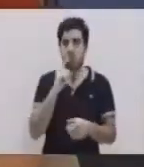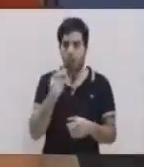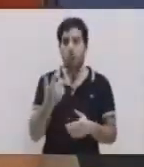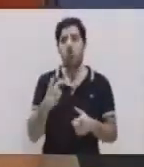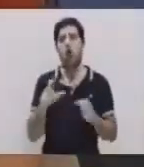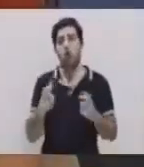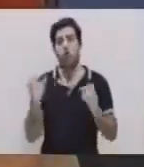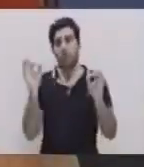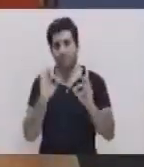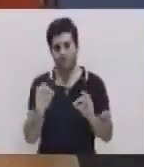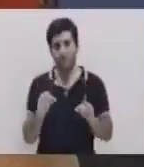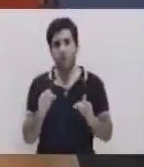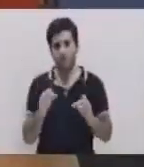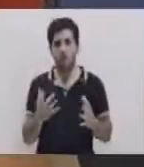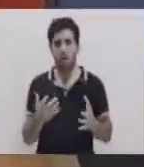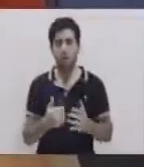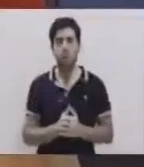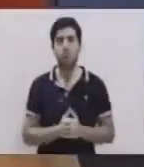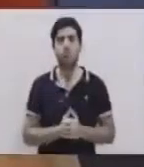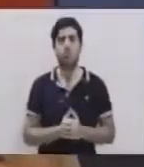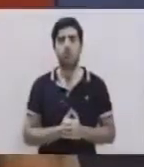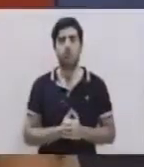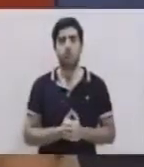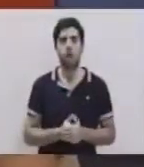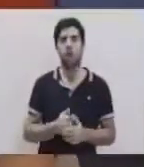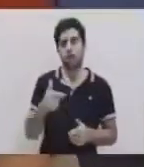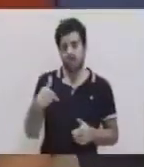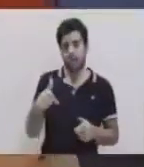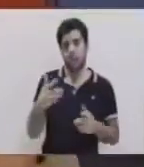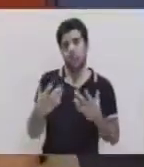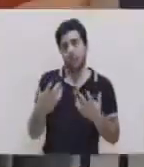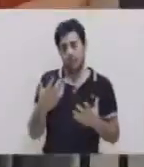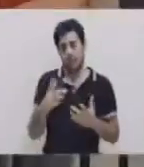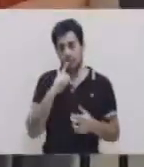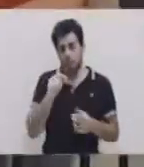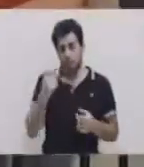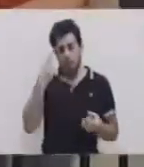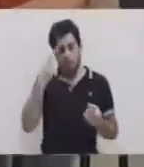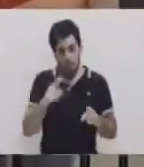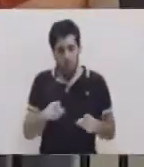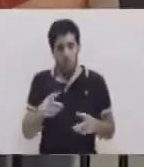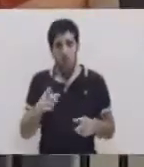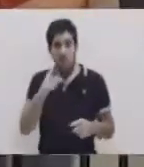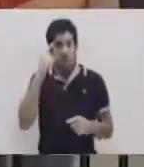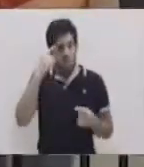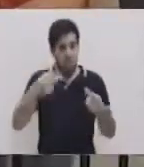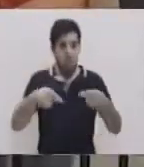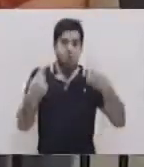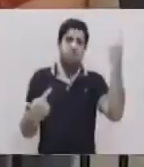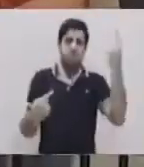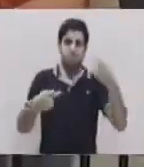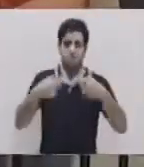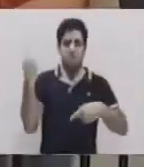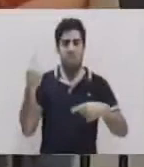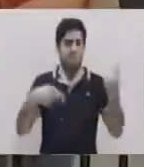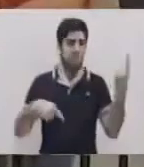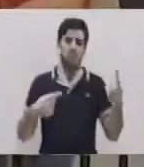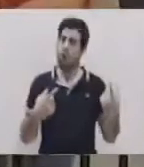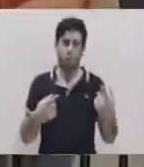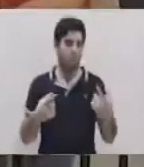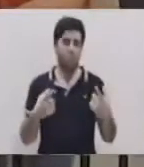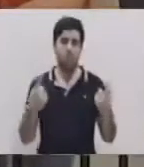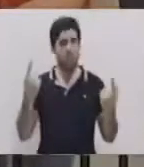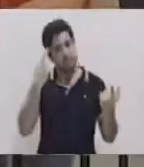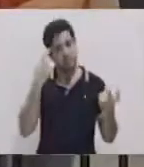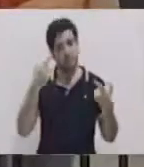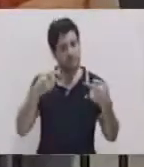no les agrada, aunque desde mi punto de vista sea totalmente lo contrario, ¿verdad? Así es, y realmente ahí estamos generando también los